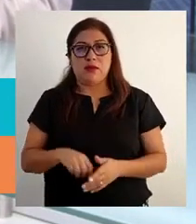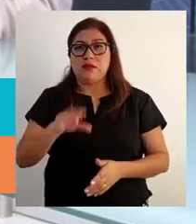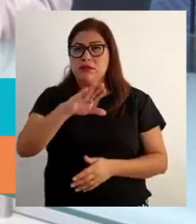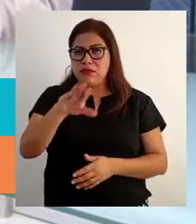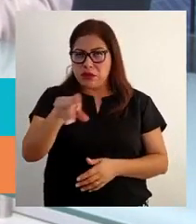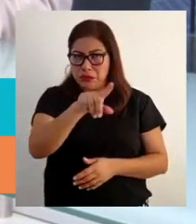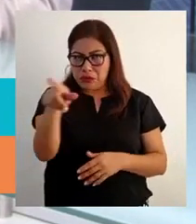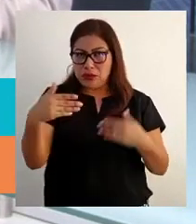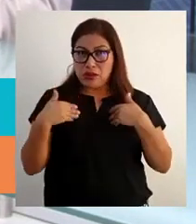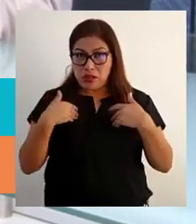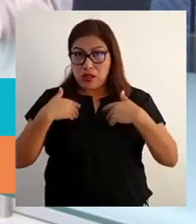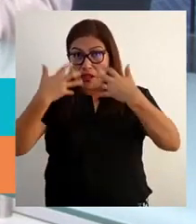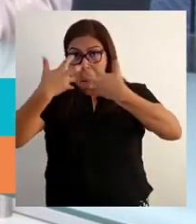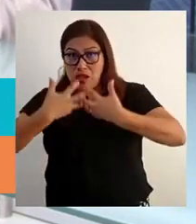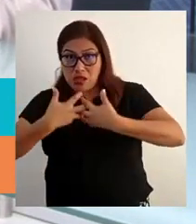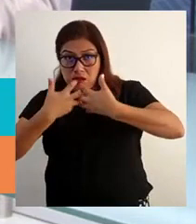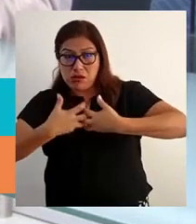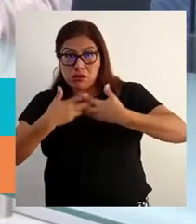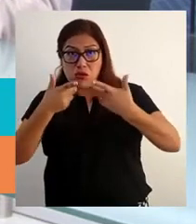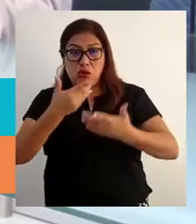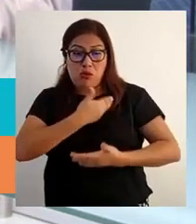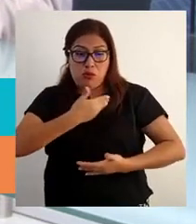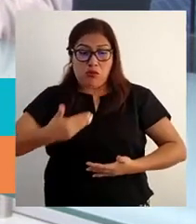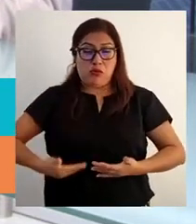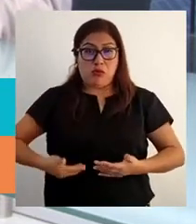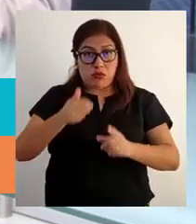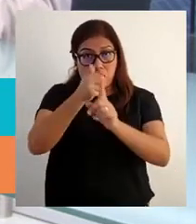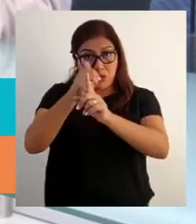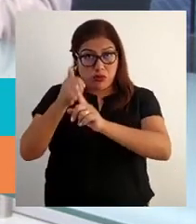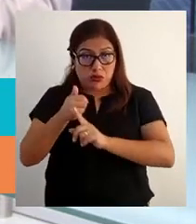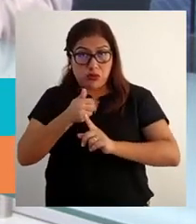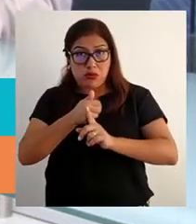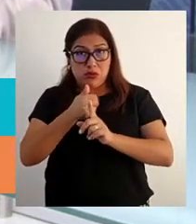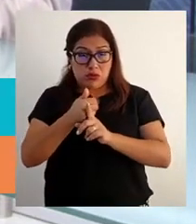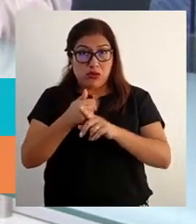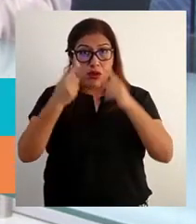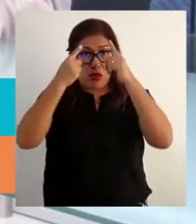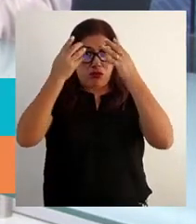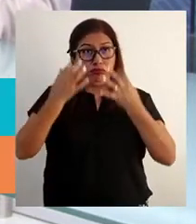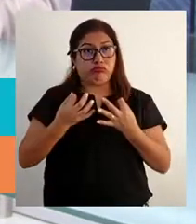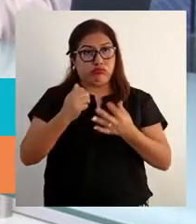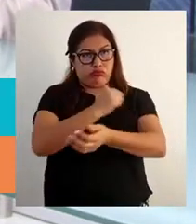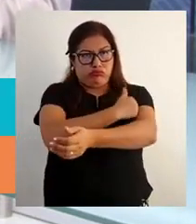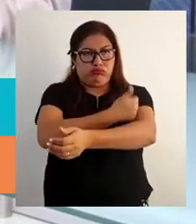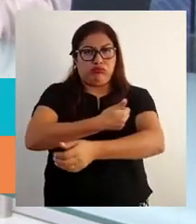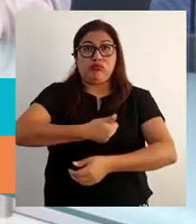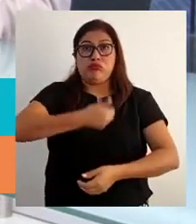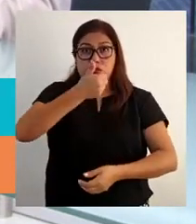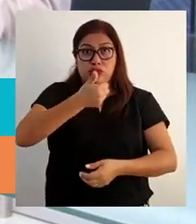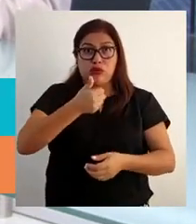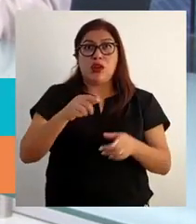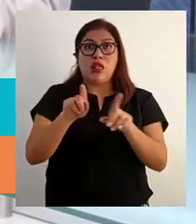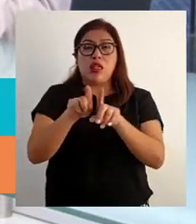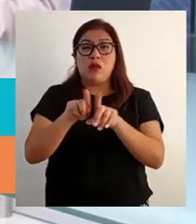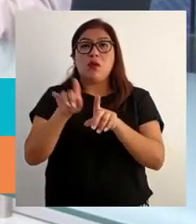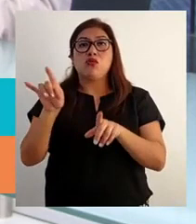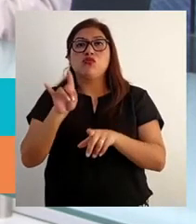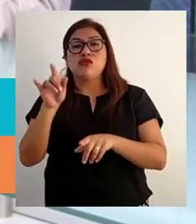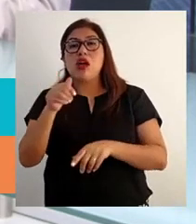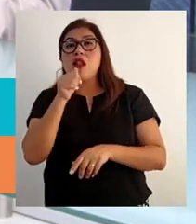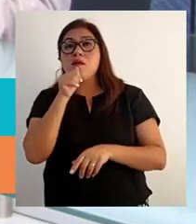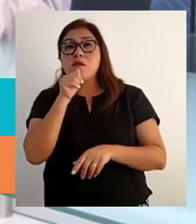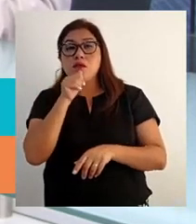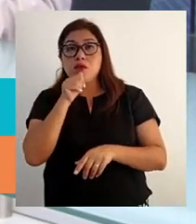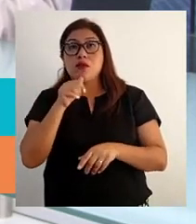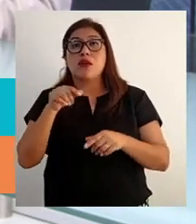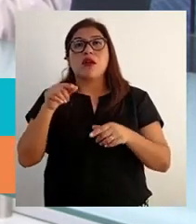en las empresas públicas y en las privadas de uso público, la ley ya nos dio